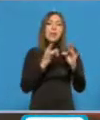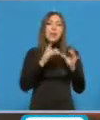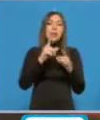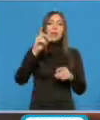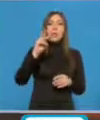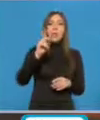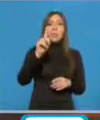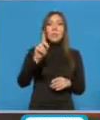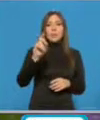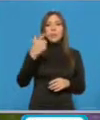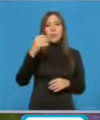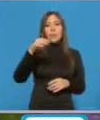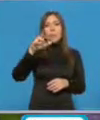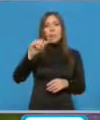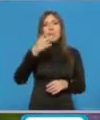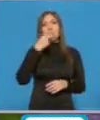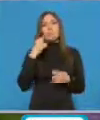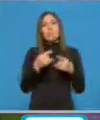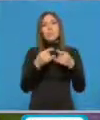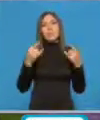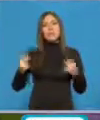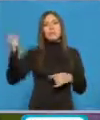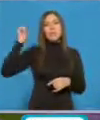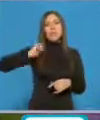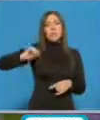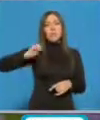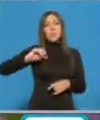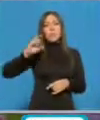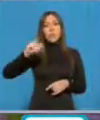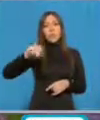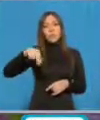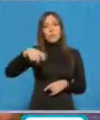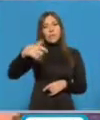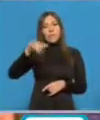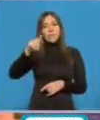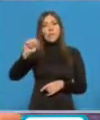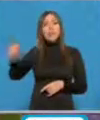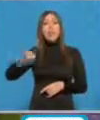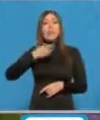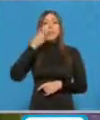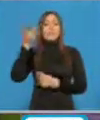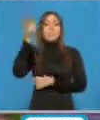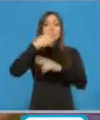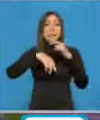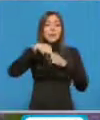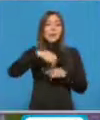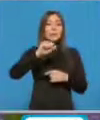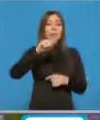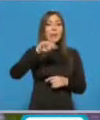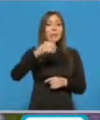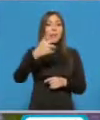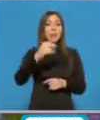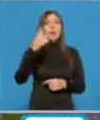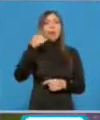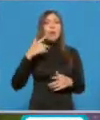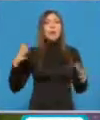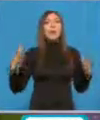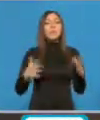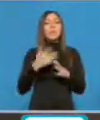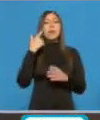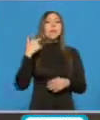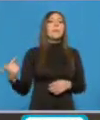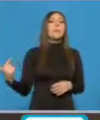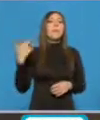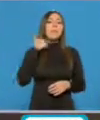Gómara, uno de los cronistas de la conquista, dicen que se aparece para aniquilar a los caciques de Tabasco. Es la